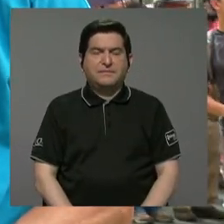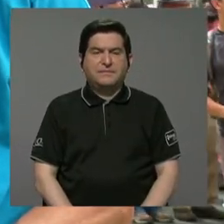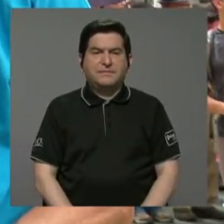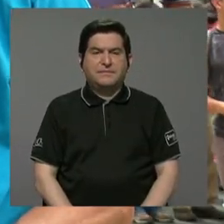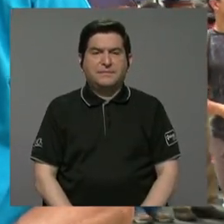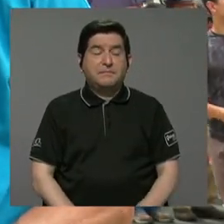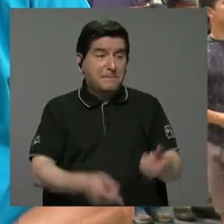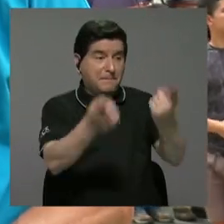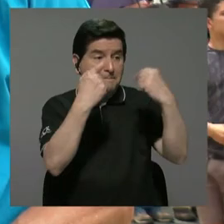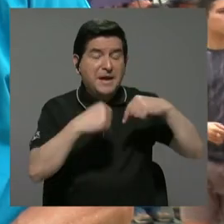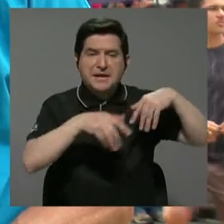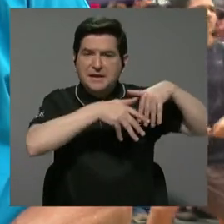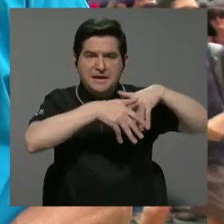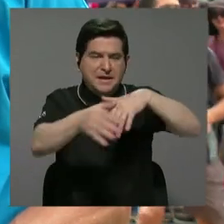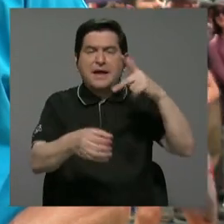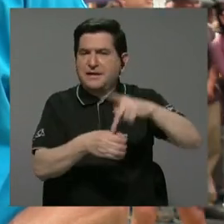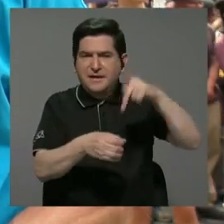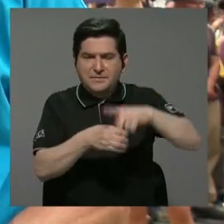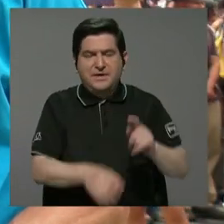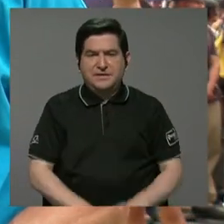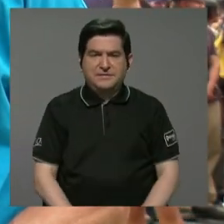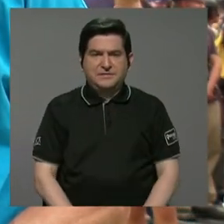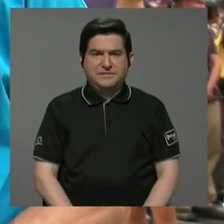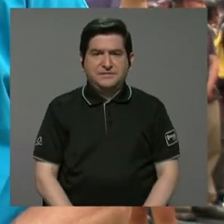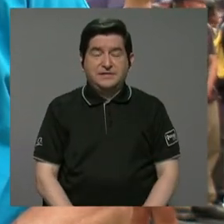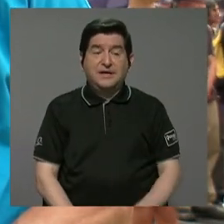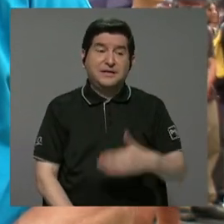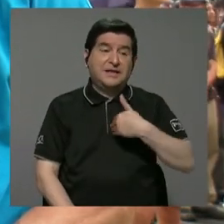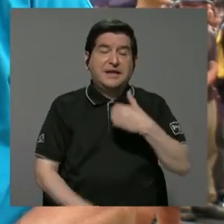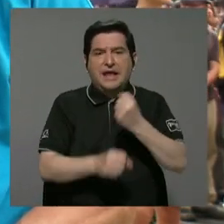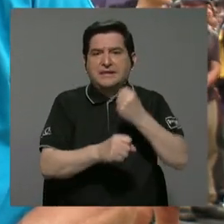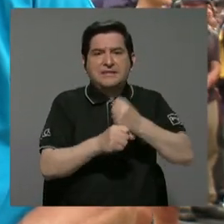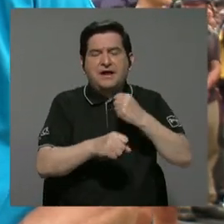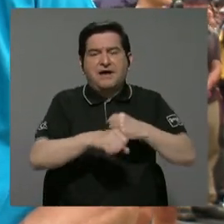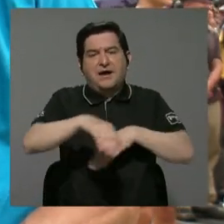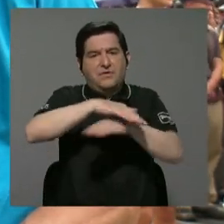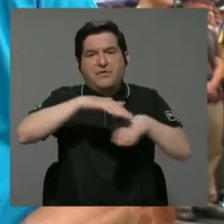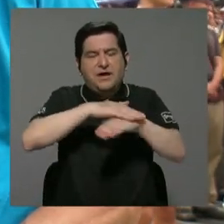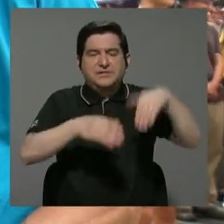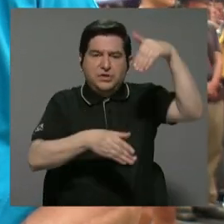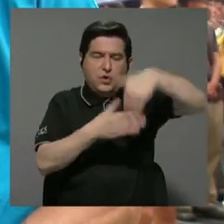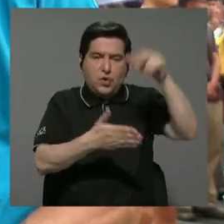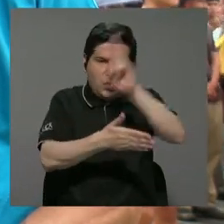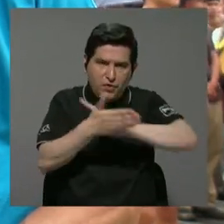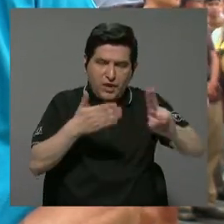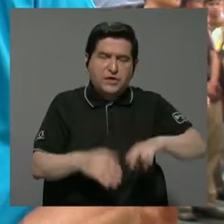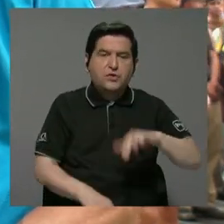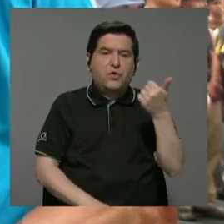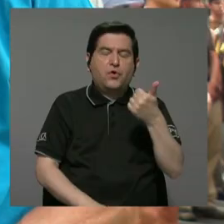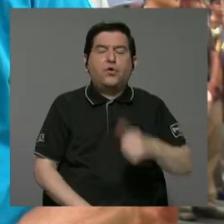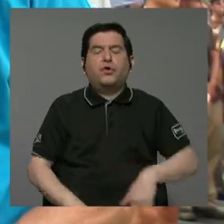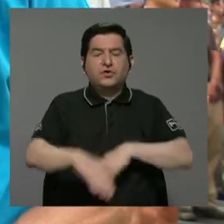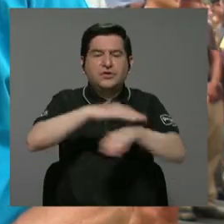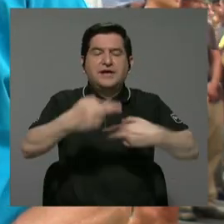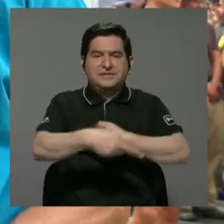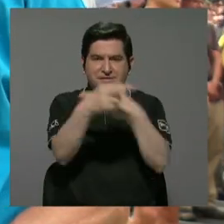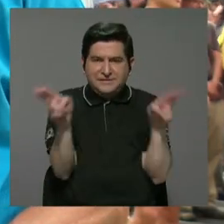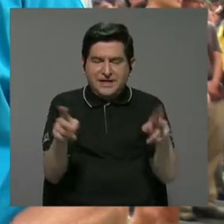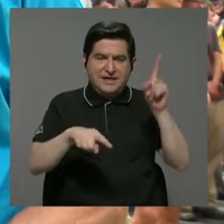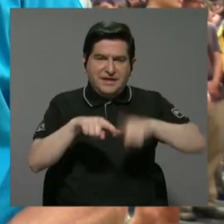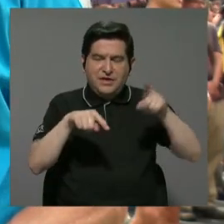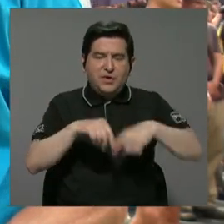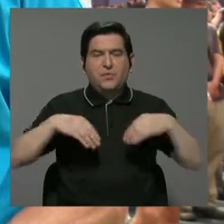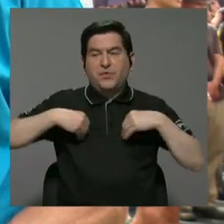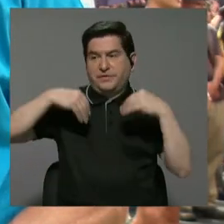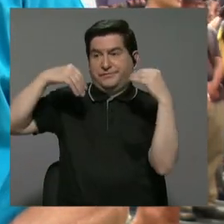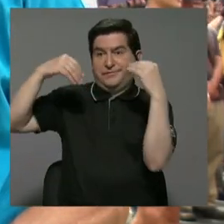no pueden ustedes venir aquí a esta marcha? Porque cumplen labores esenciales dentro de la universidad, están en otras sedes regionales y no pueden dejar